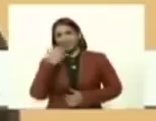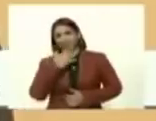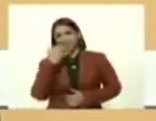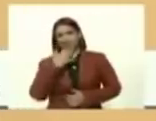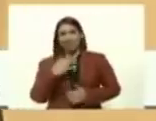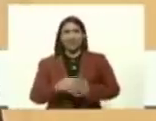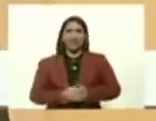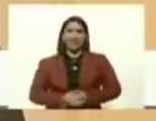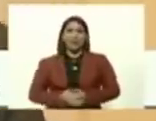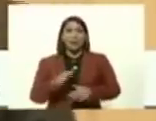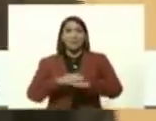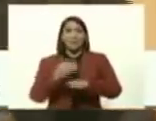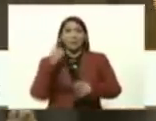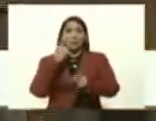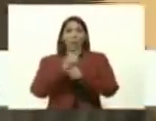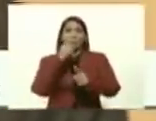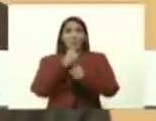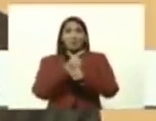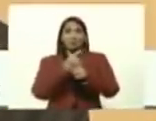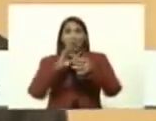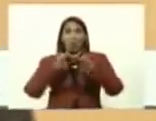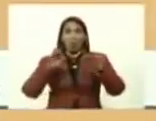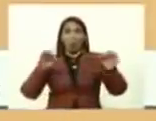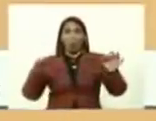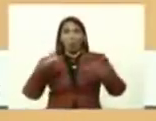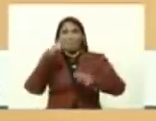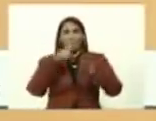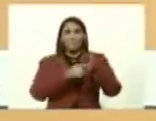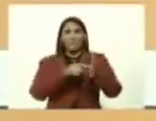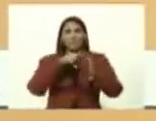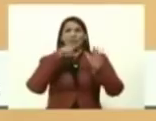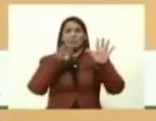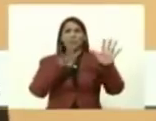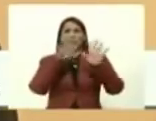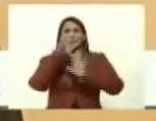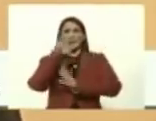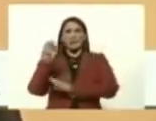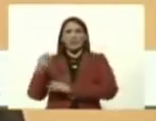Porque él compitió en una Olimpiada por allá en 1930.